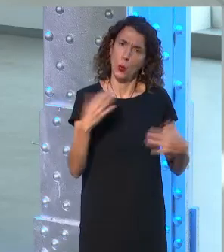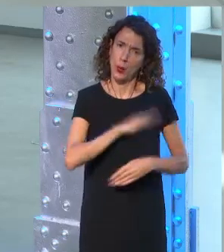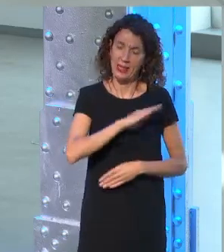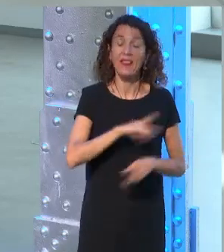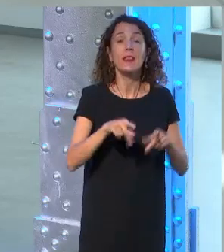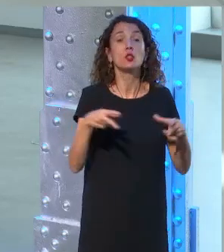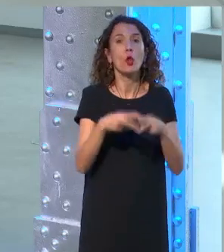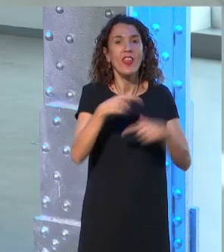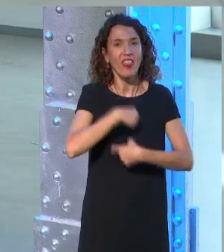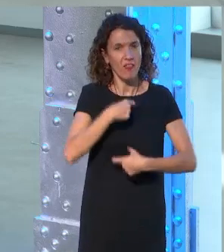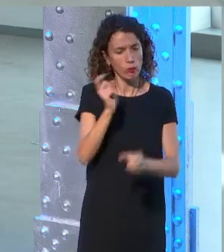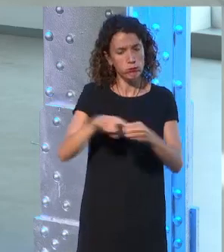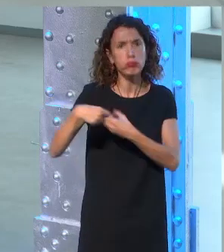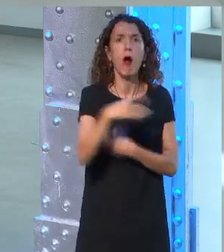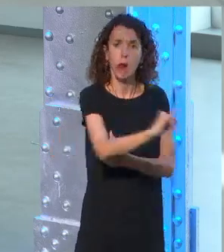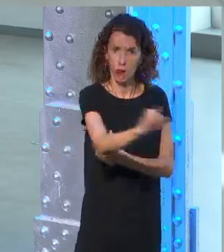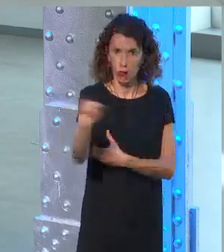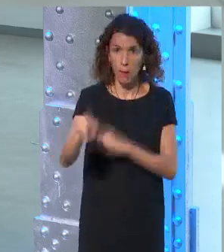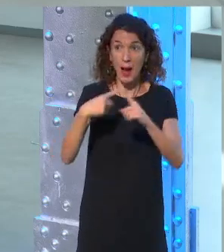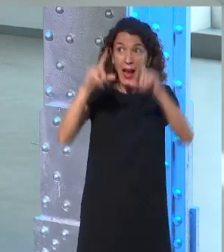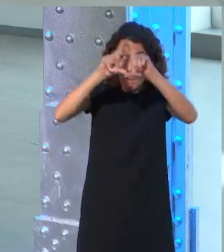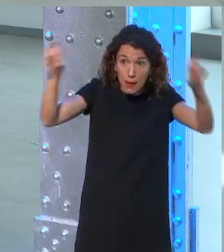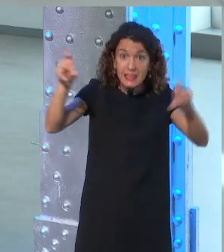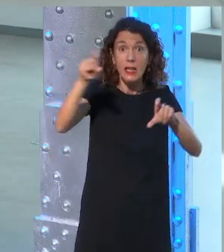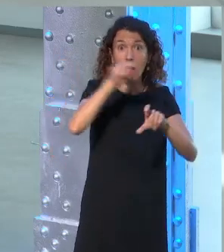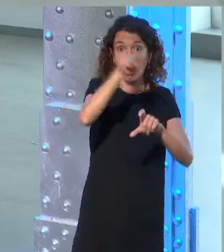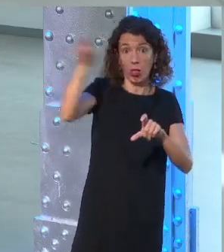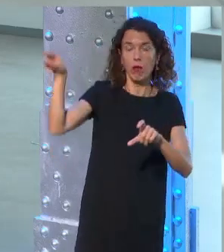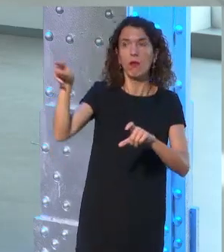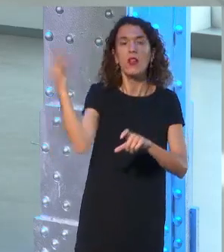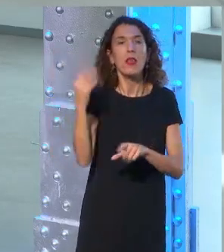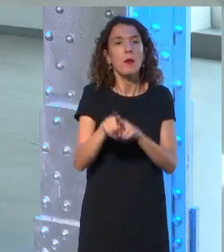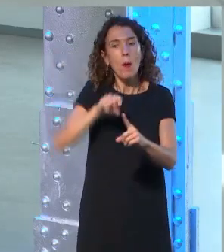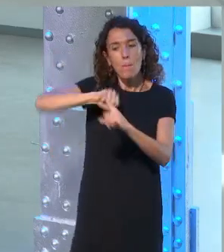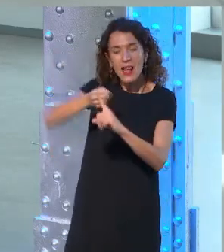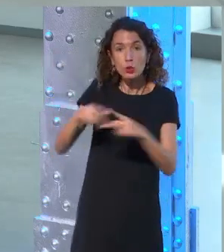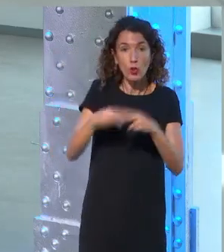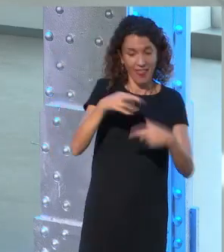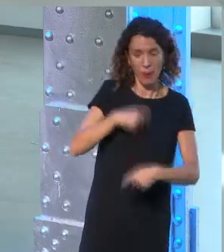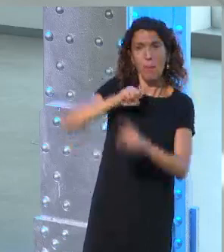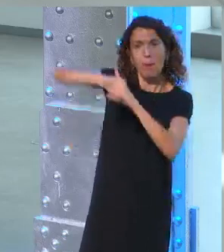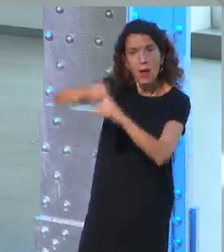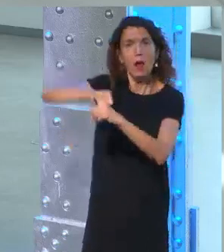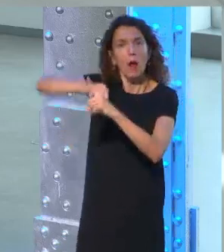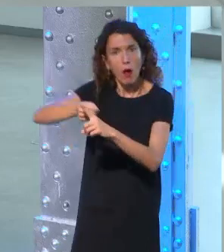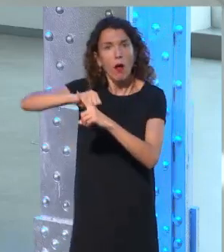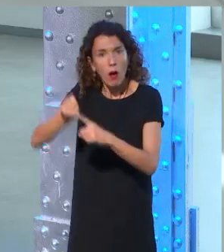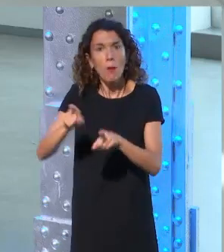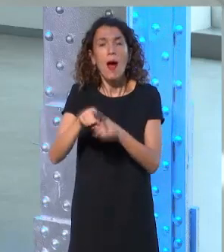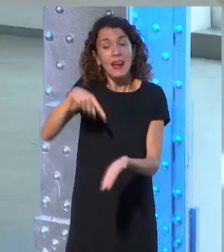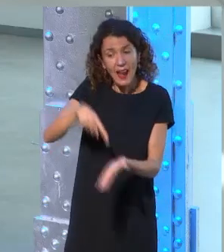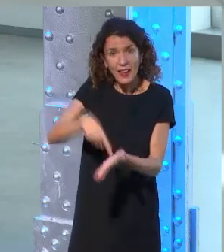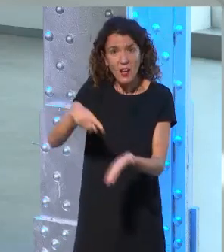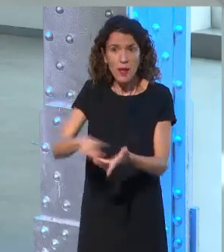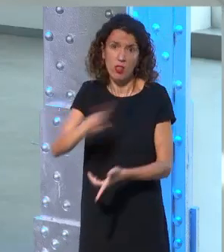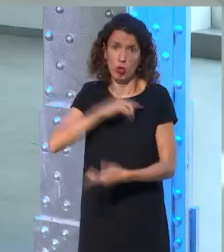La sociedad civil está involucrada y por lo tanto las empresas tienen que ser presionadas por esa sociedad y por lo tanto tienen que atender a esos